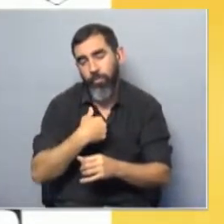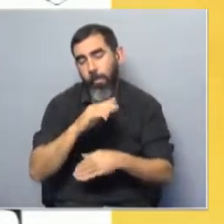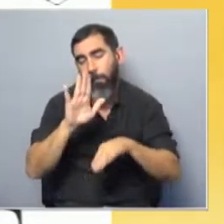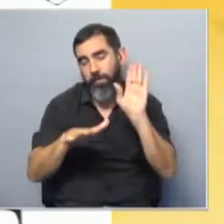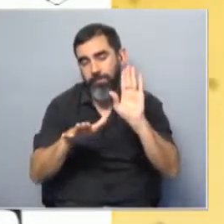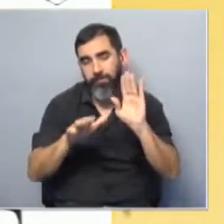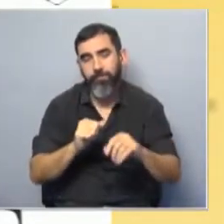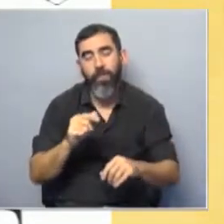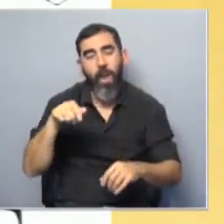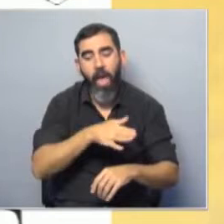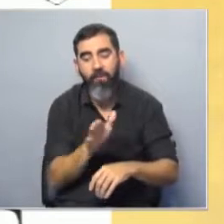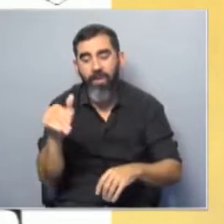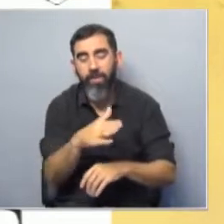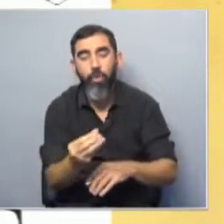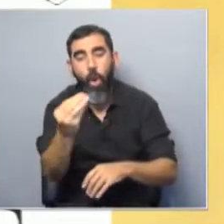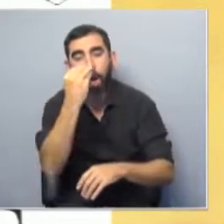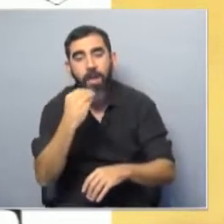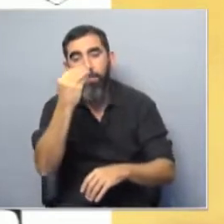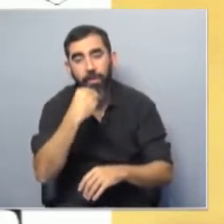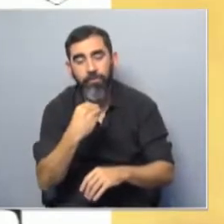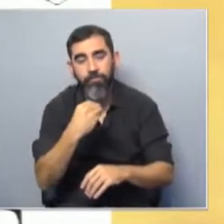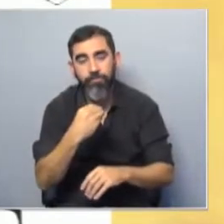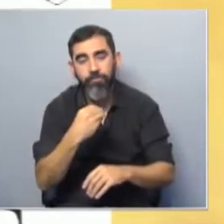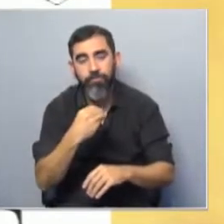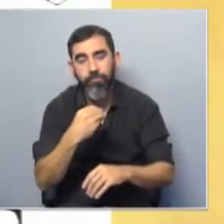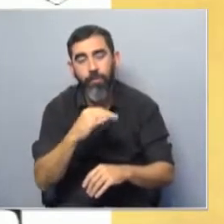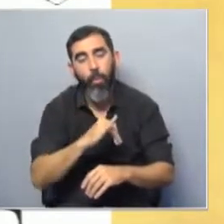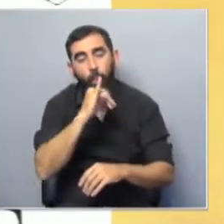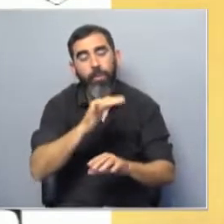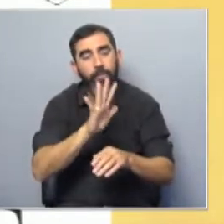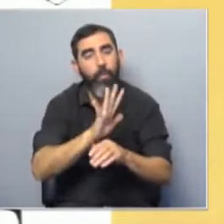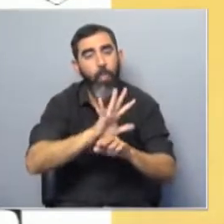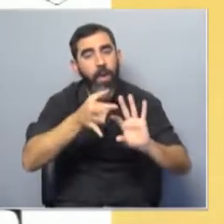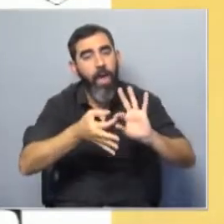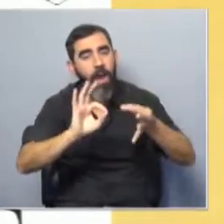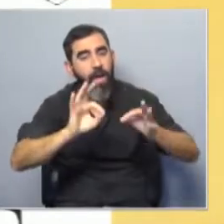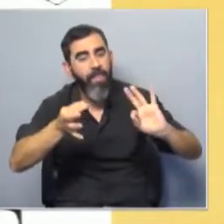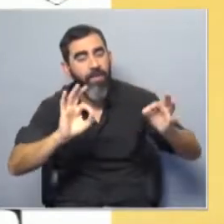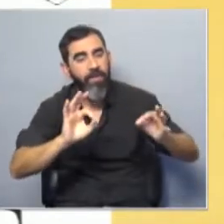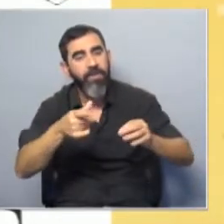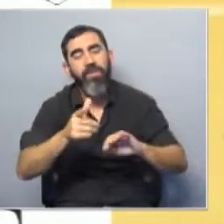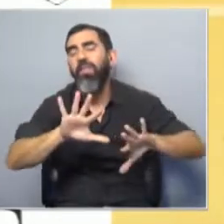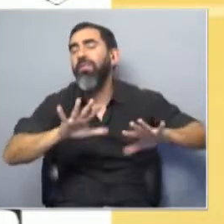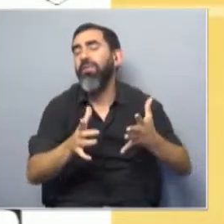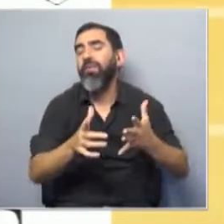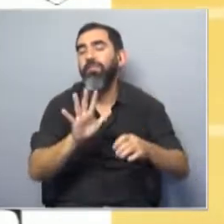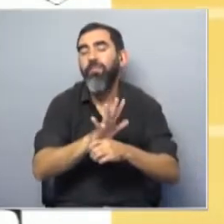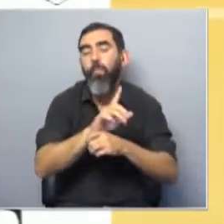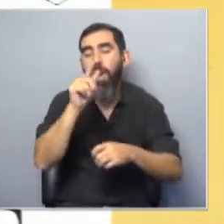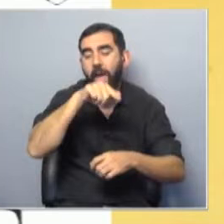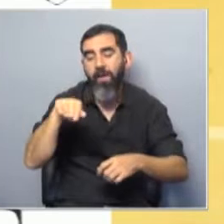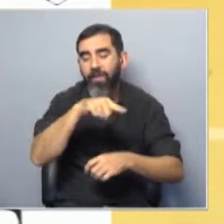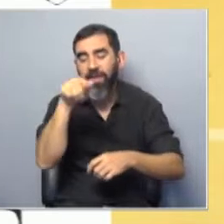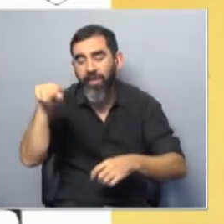el laberinto alimenticio, ¿no? Que hablamos un poco de la cadena trófica, y dice, bueno, esta cadena trófica parece un laberinto